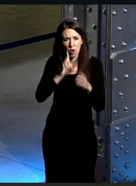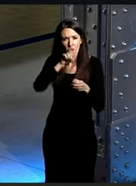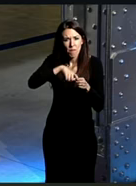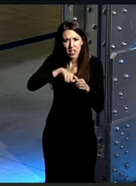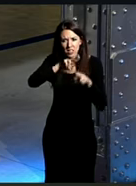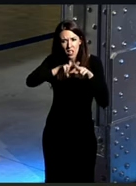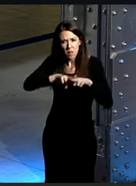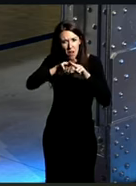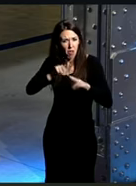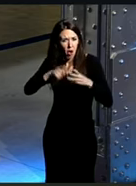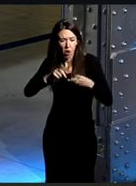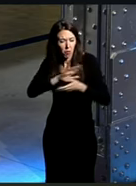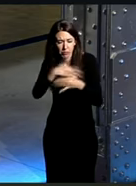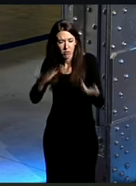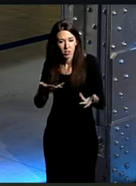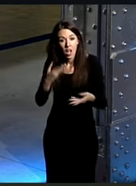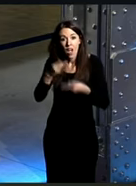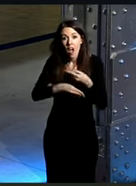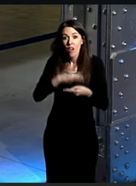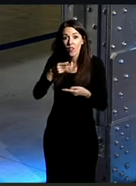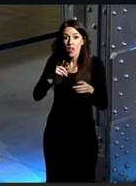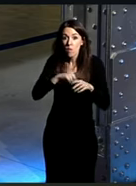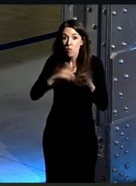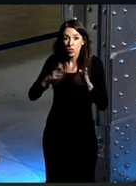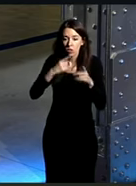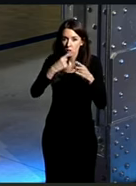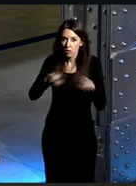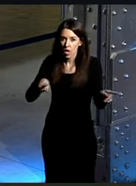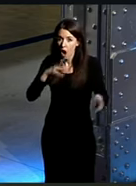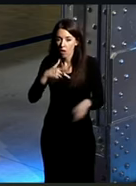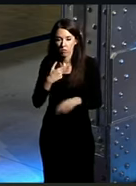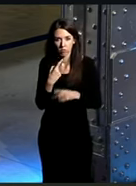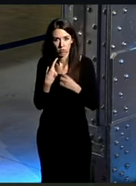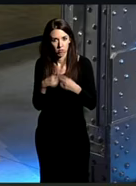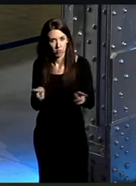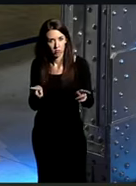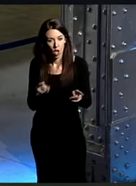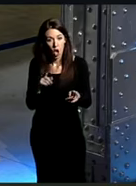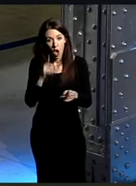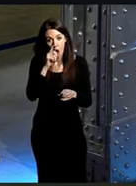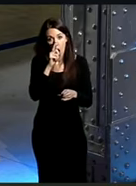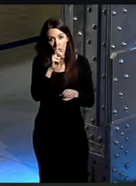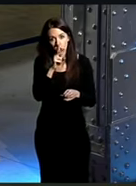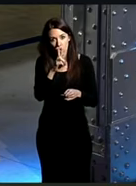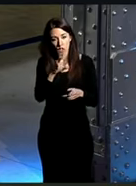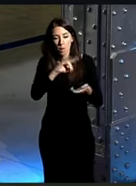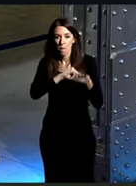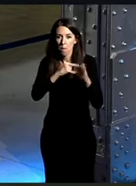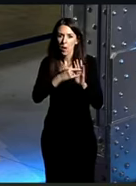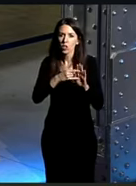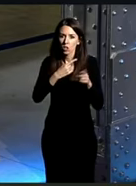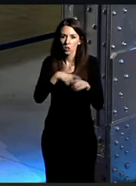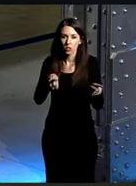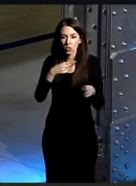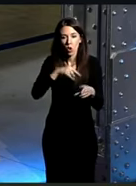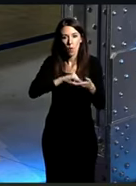participación, la identidad, etc. Pero lo que hacíamos en ese momento es tan distinto de lo que hacemos ahora. Nosotros después fuimos, cada año, nosotros cambiamos el proyecto. Después